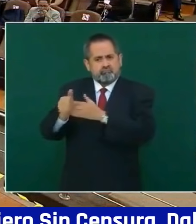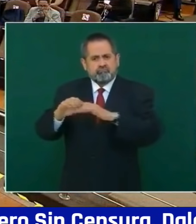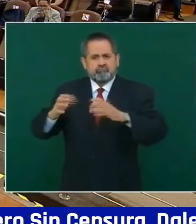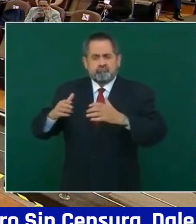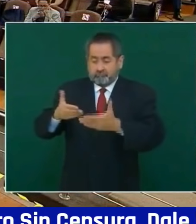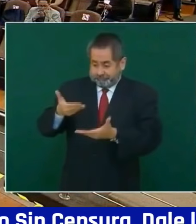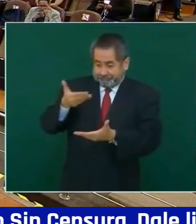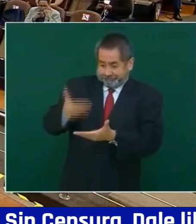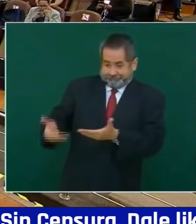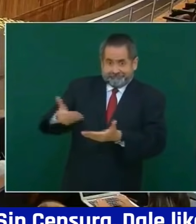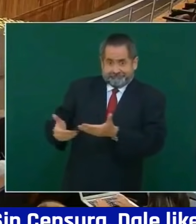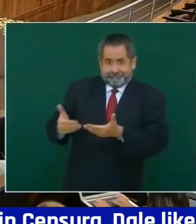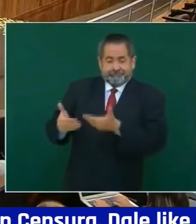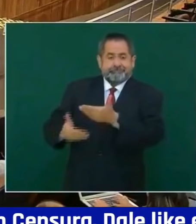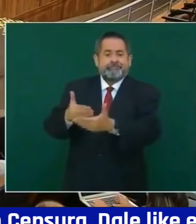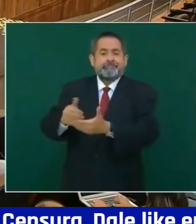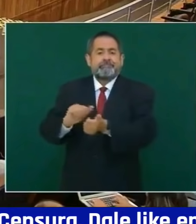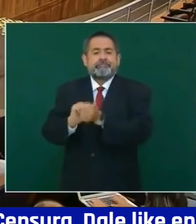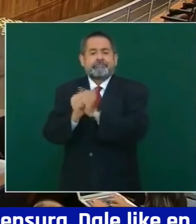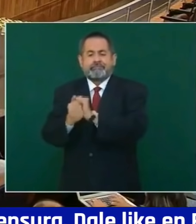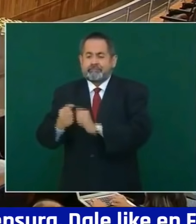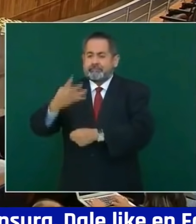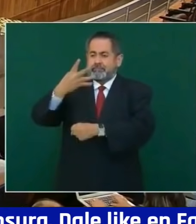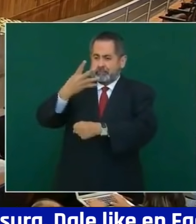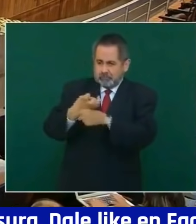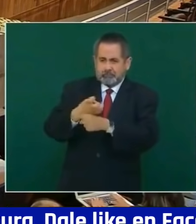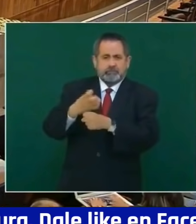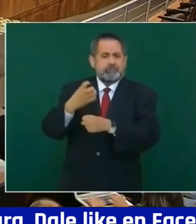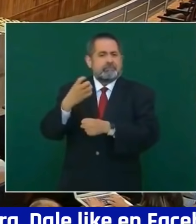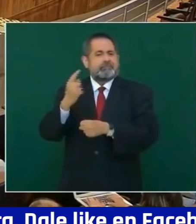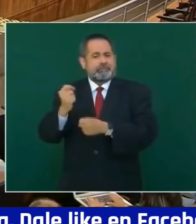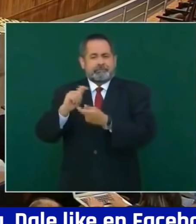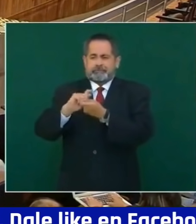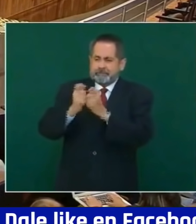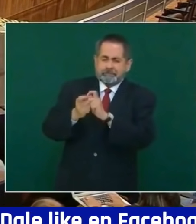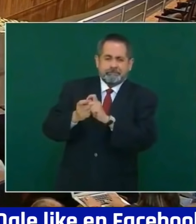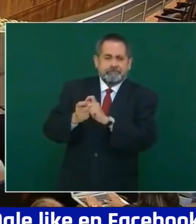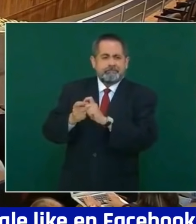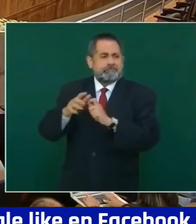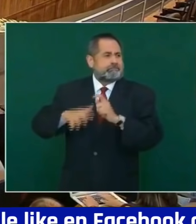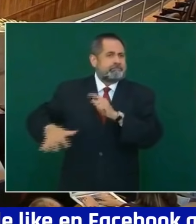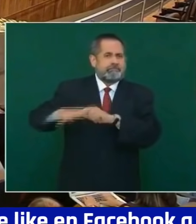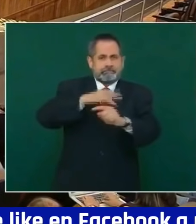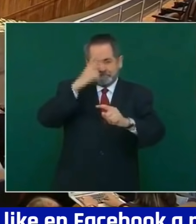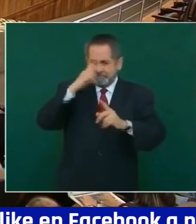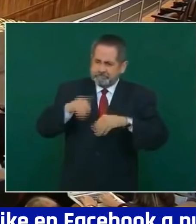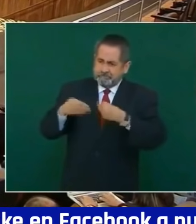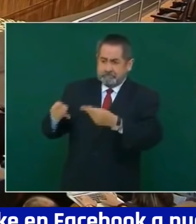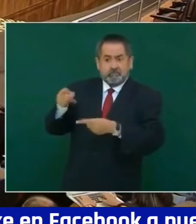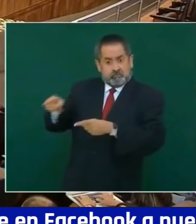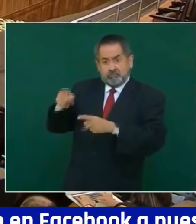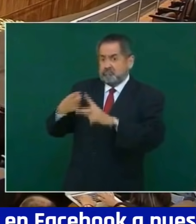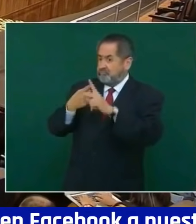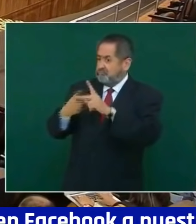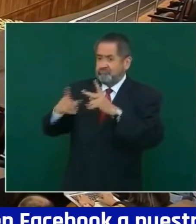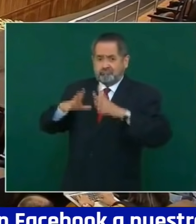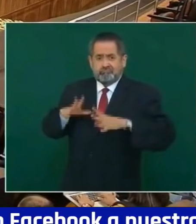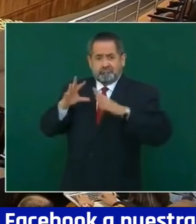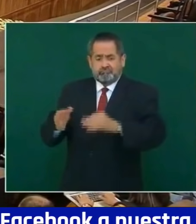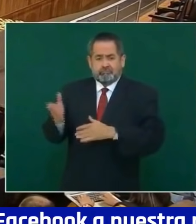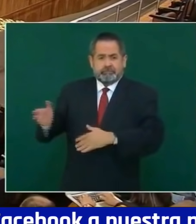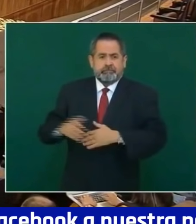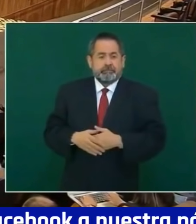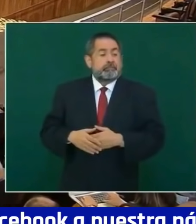que en la actualidad es la cuarta transformación de la vida pública de México. La